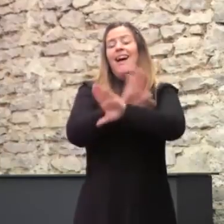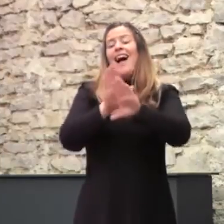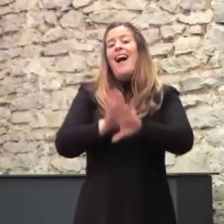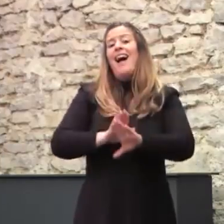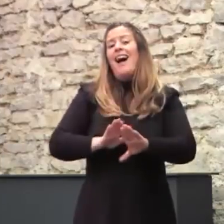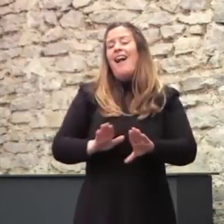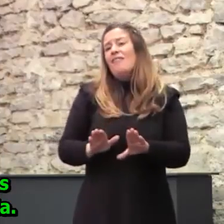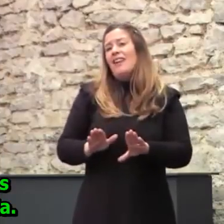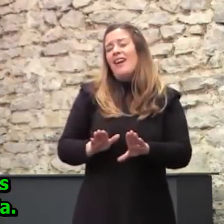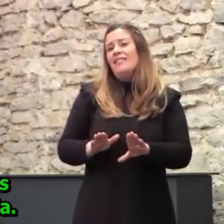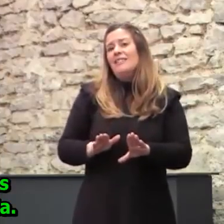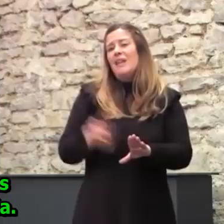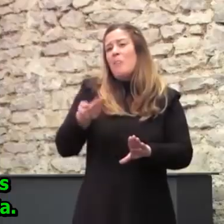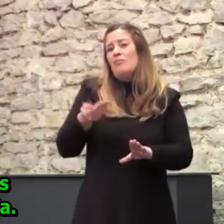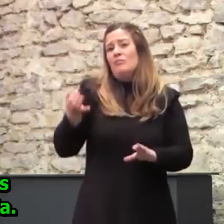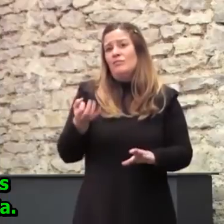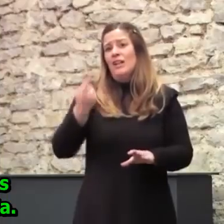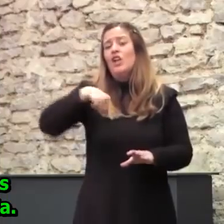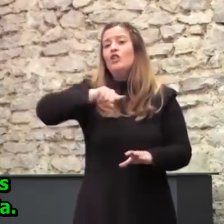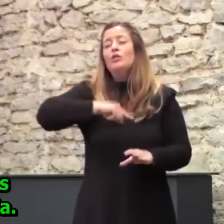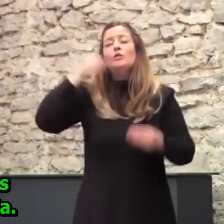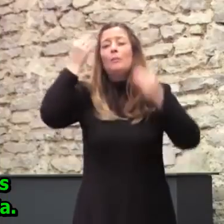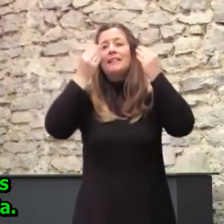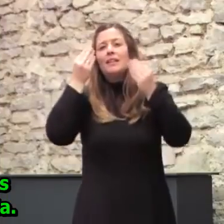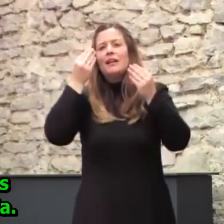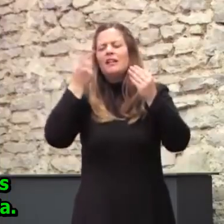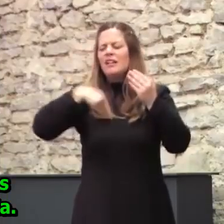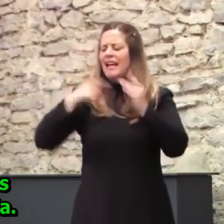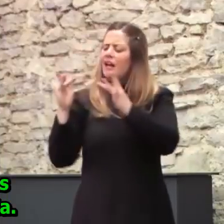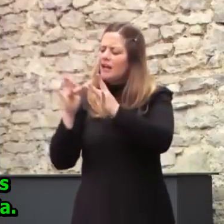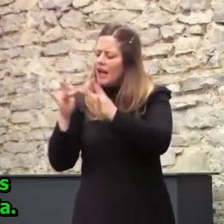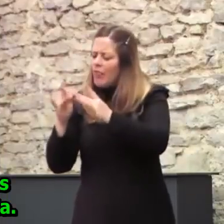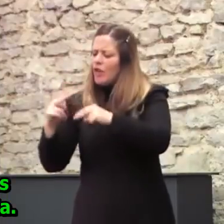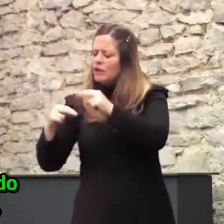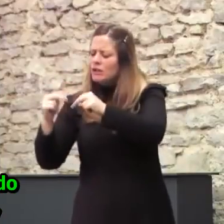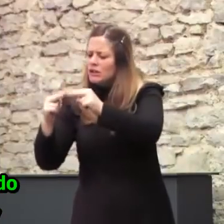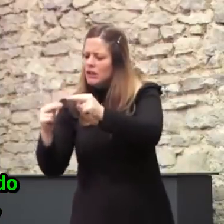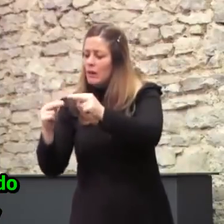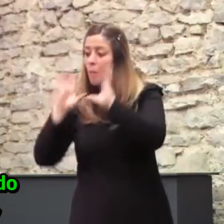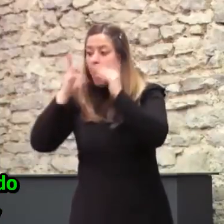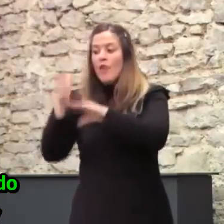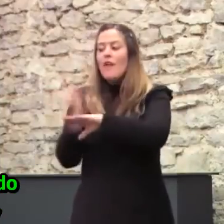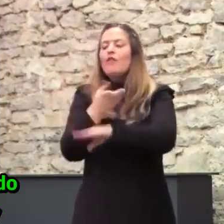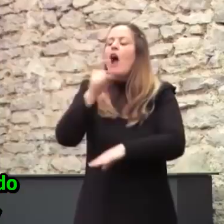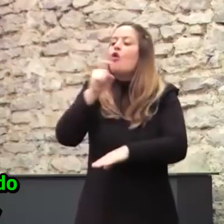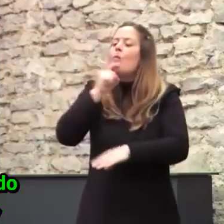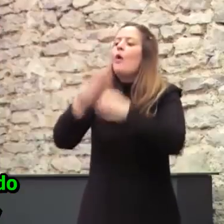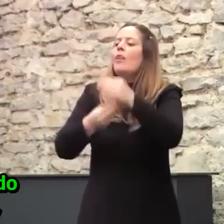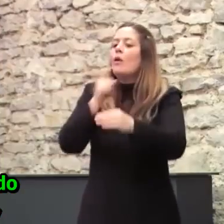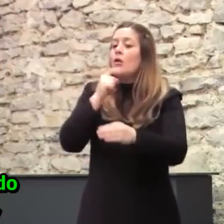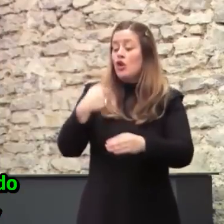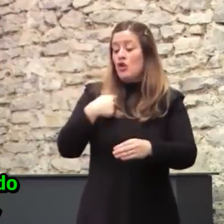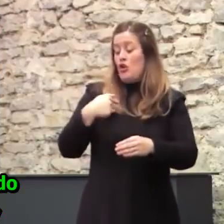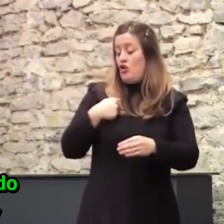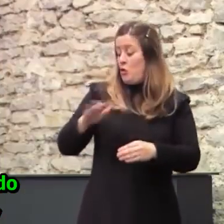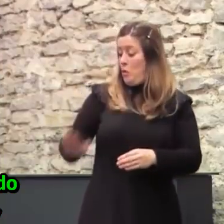esto es ponerse a pensar cómo podemos construir relaciones que no estén basadas en la violencia, ¿no? Porque yo, por ejemplo, de pequeñita me